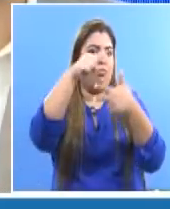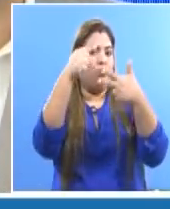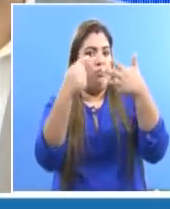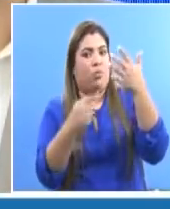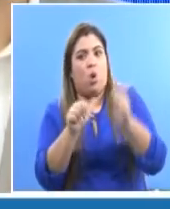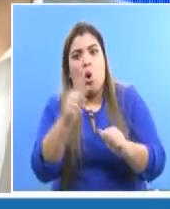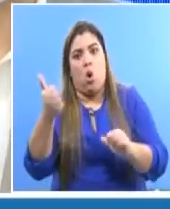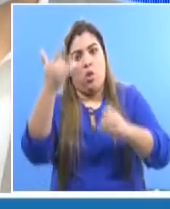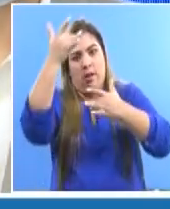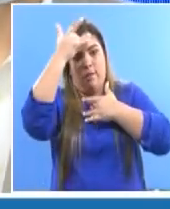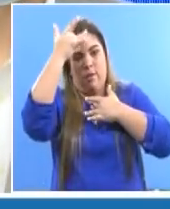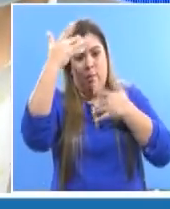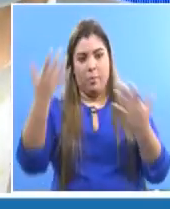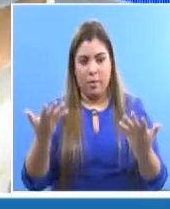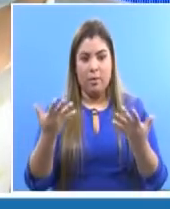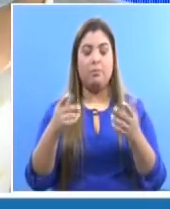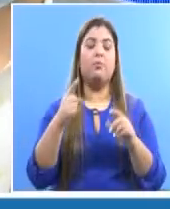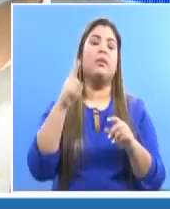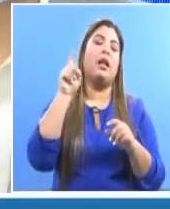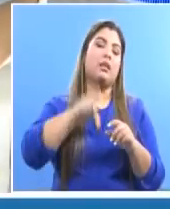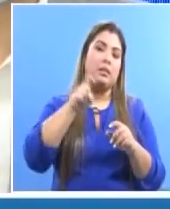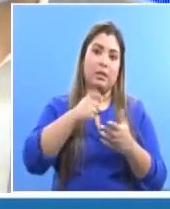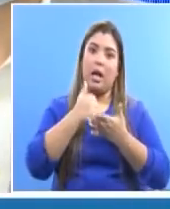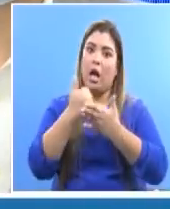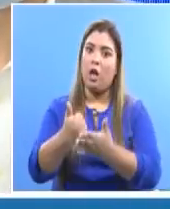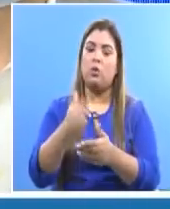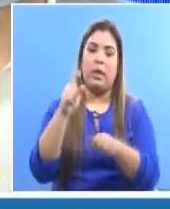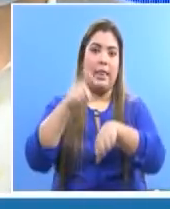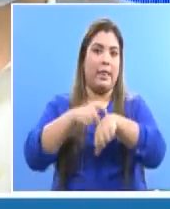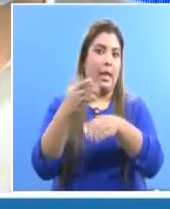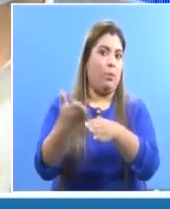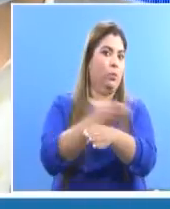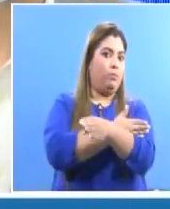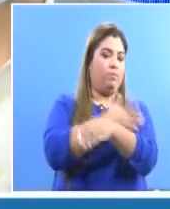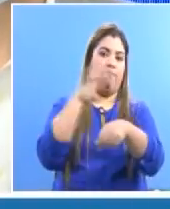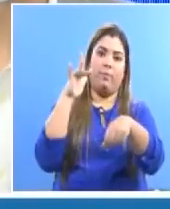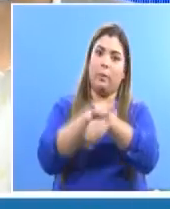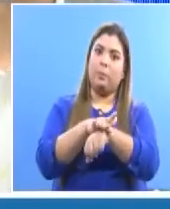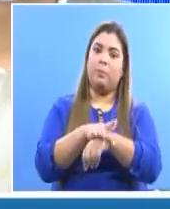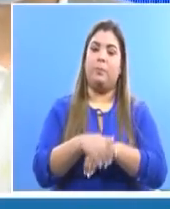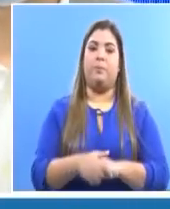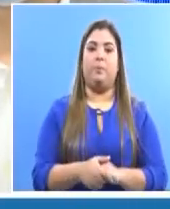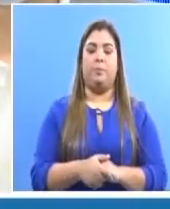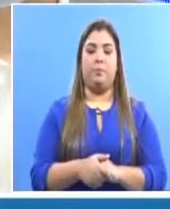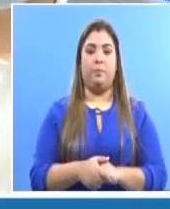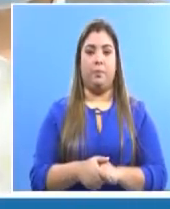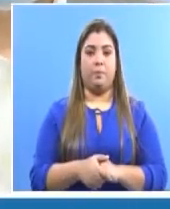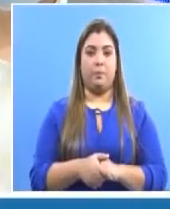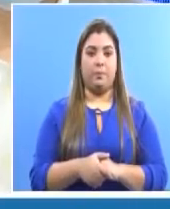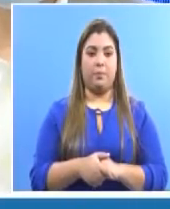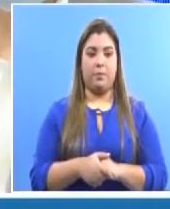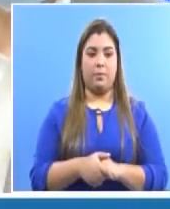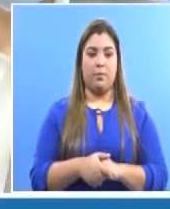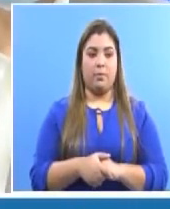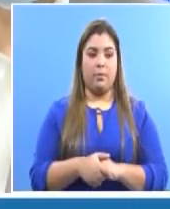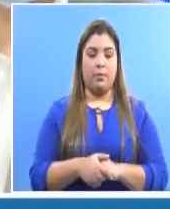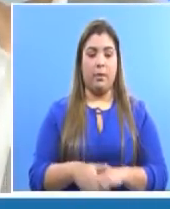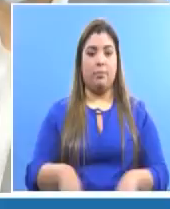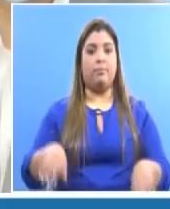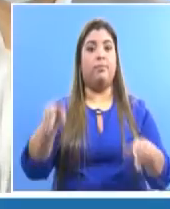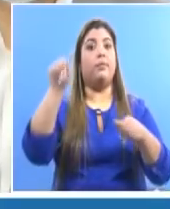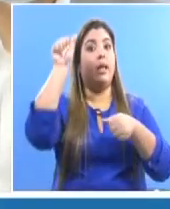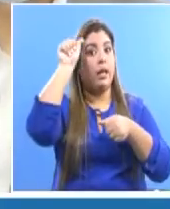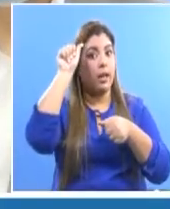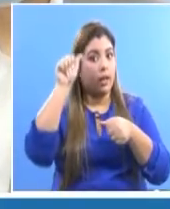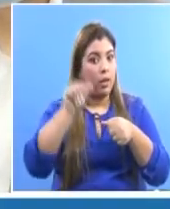adquirir la ayuda para evitar que se tenga un mayor riesgo de contagio. Entonces, recordar